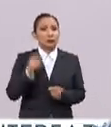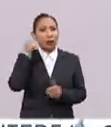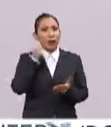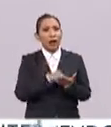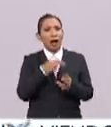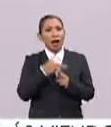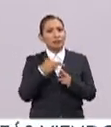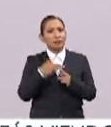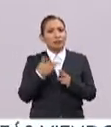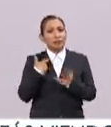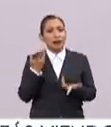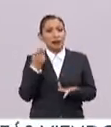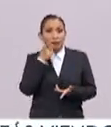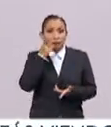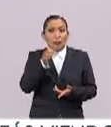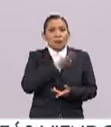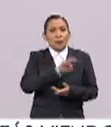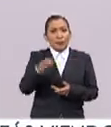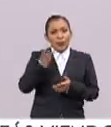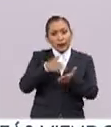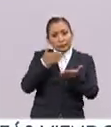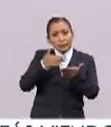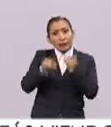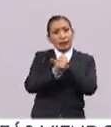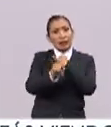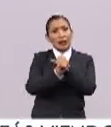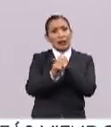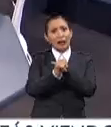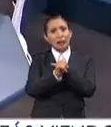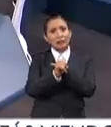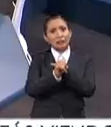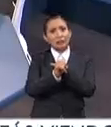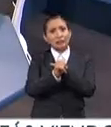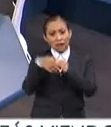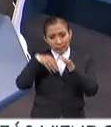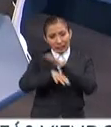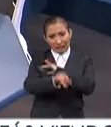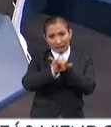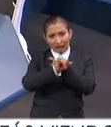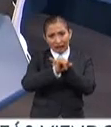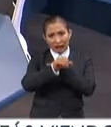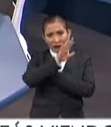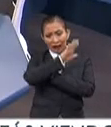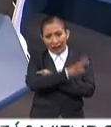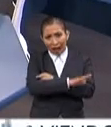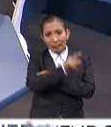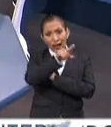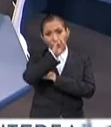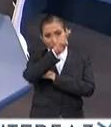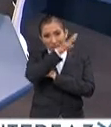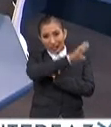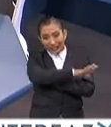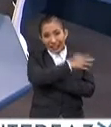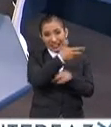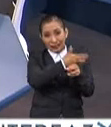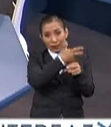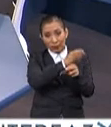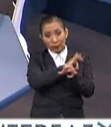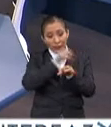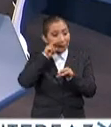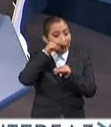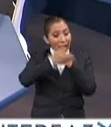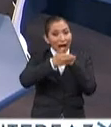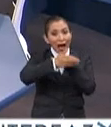creía hasta que, bueno, le dije, pues se puede consultar por internet. O sea, uno si entra a la página de esta universidad, pues puede acceder a